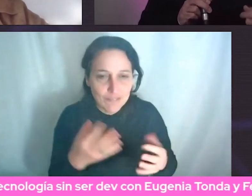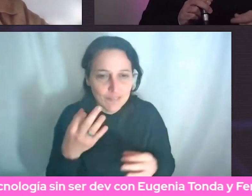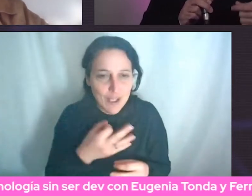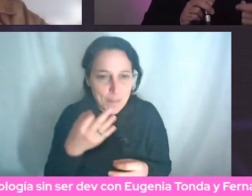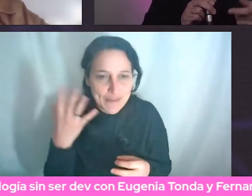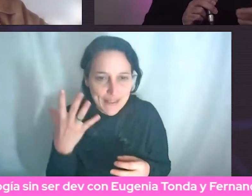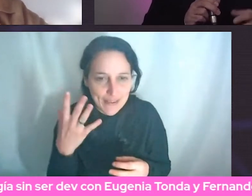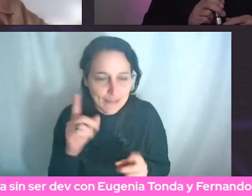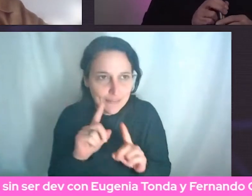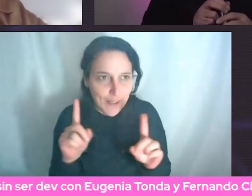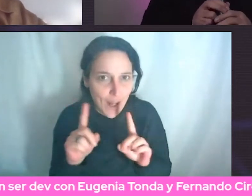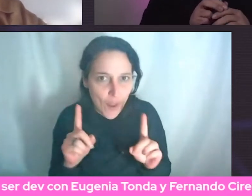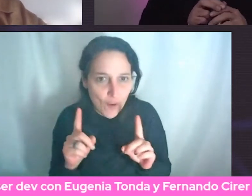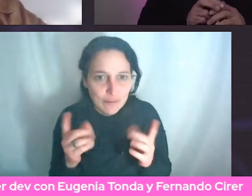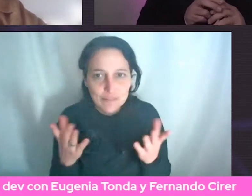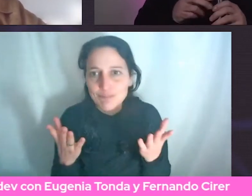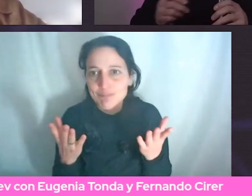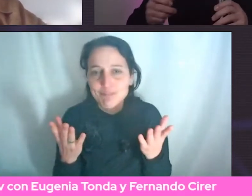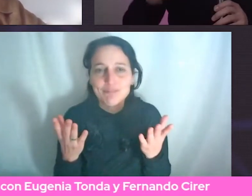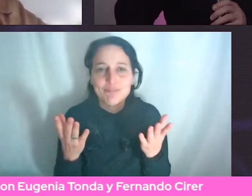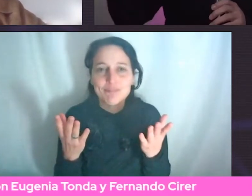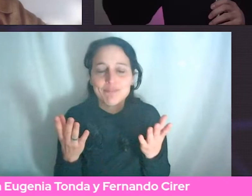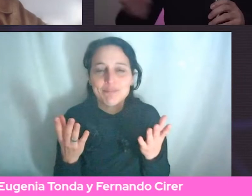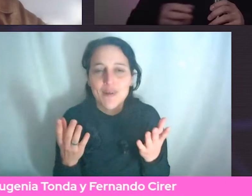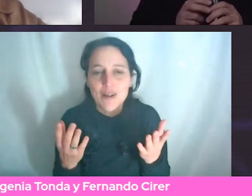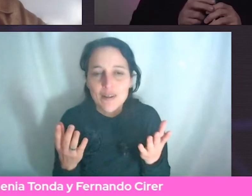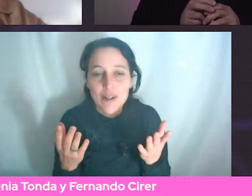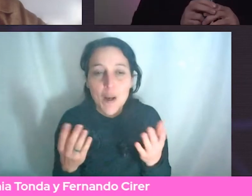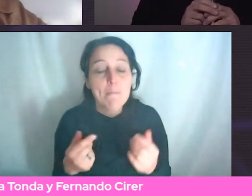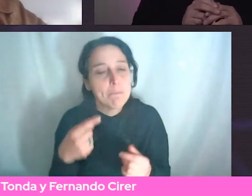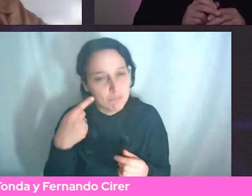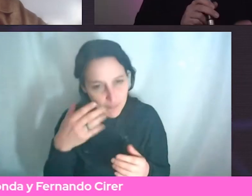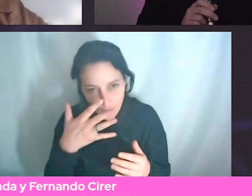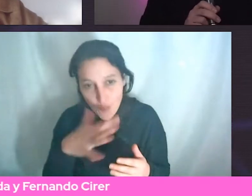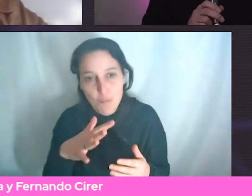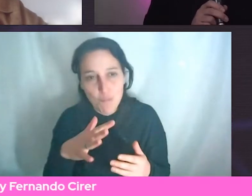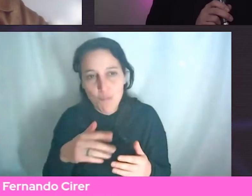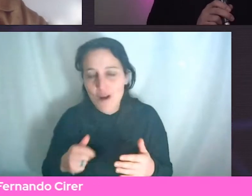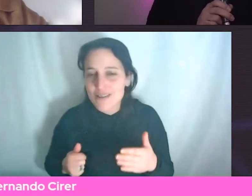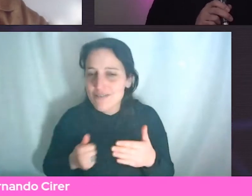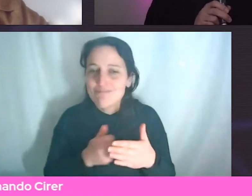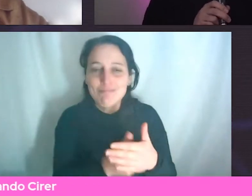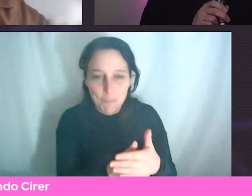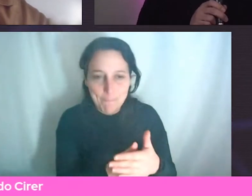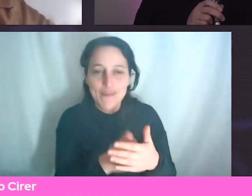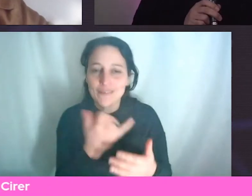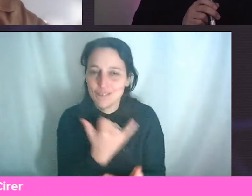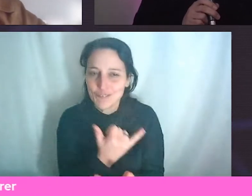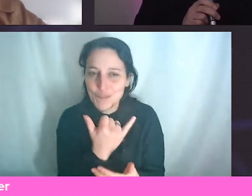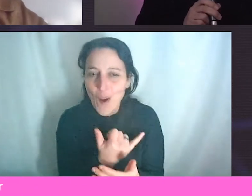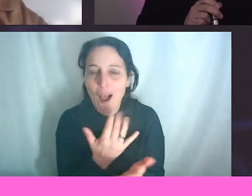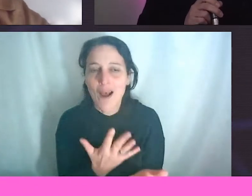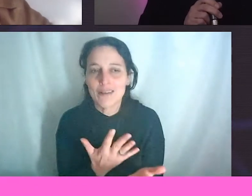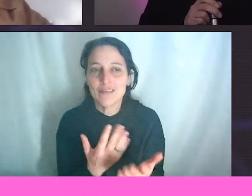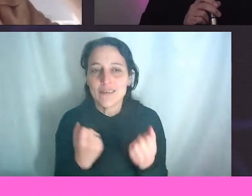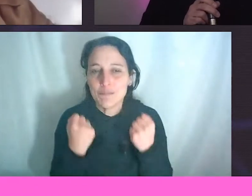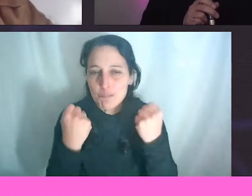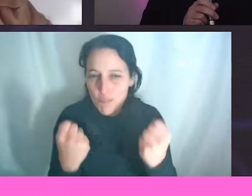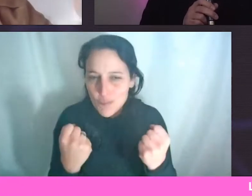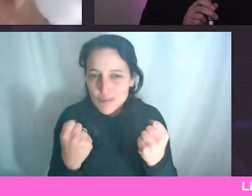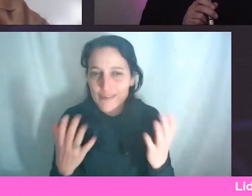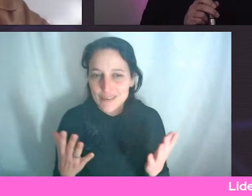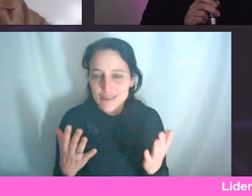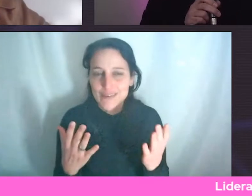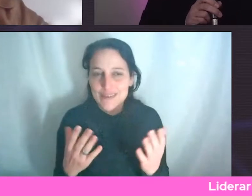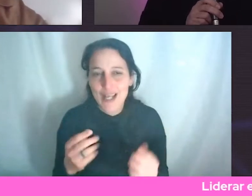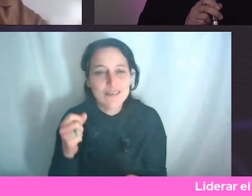que son los proyectos que más impulso ganan en el tiempo. Totalmente, es lo que yo creo asegura el éxito a largo plazo